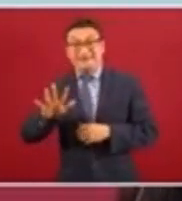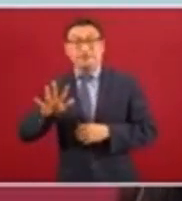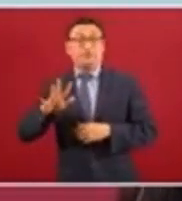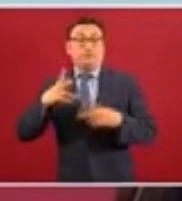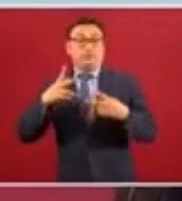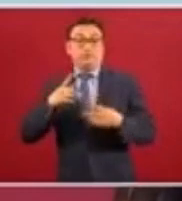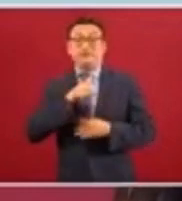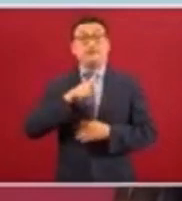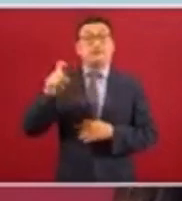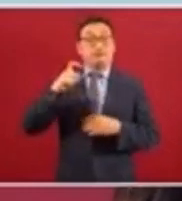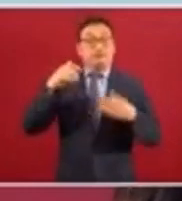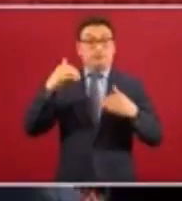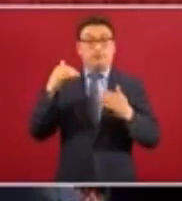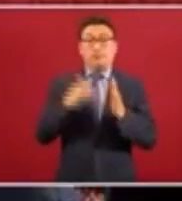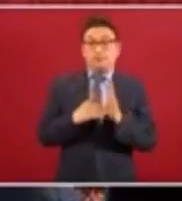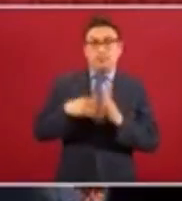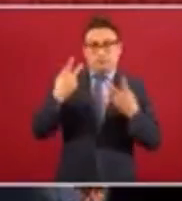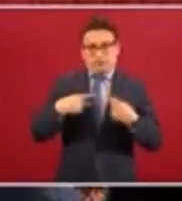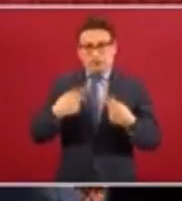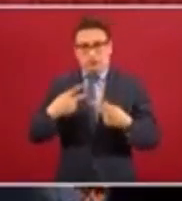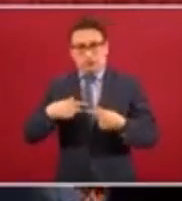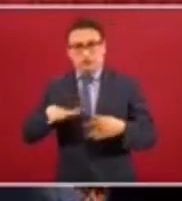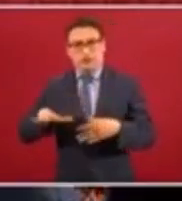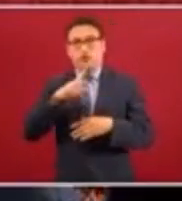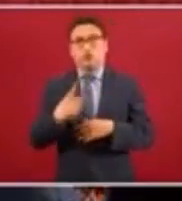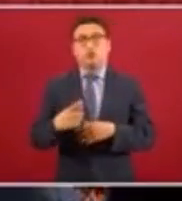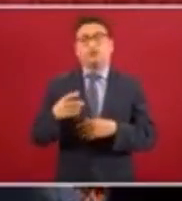habitantes. La siguiente.